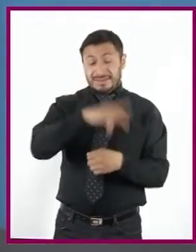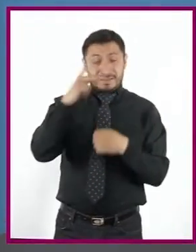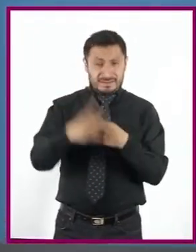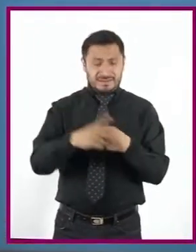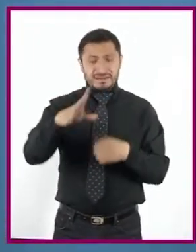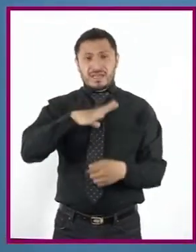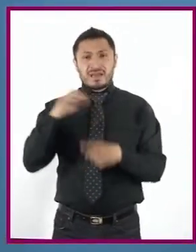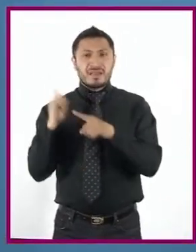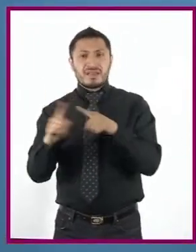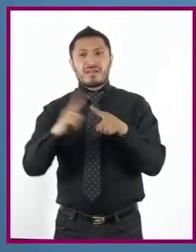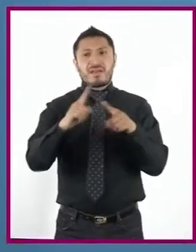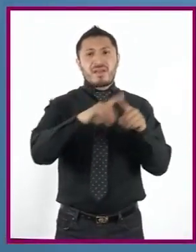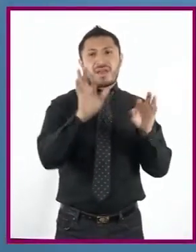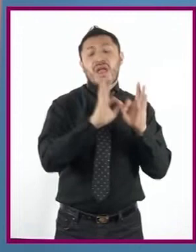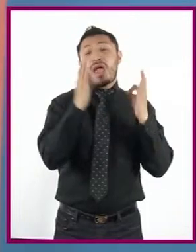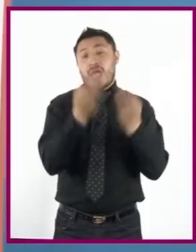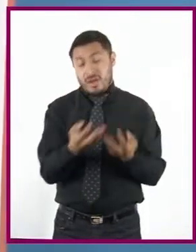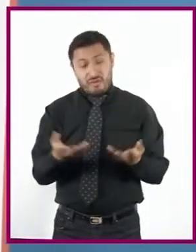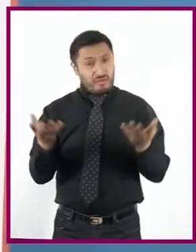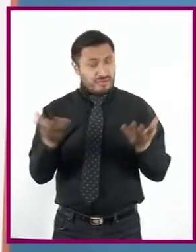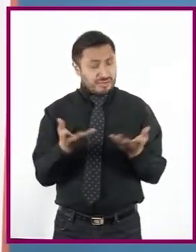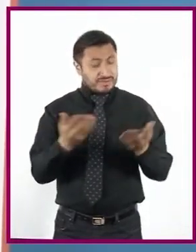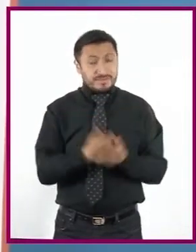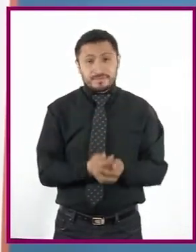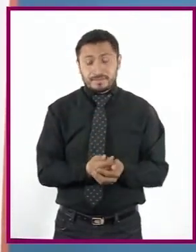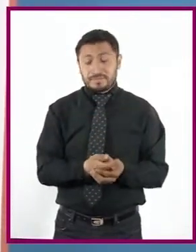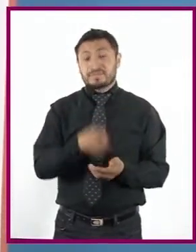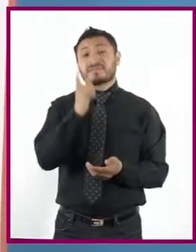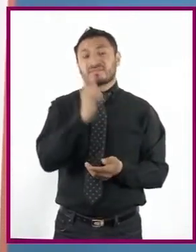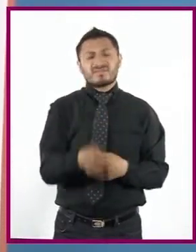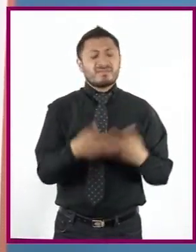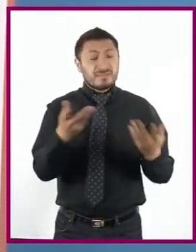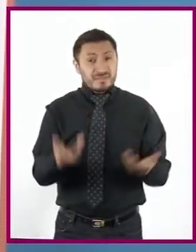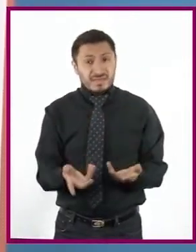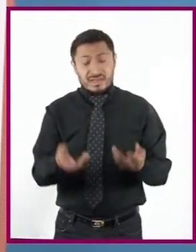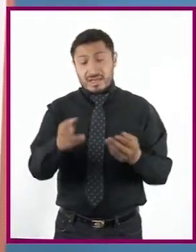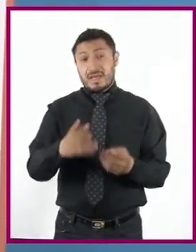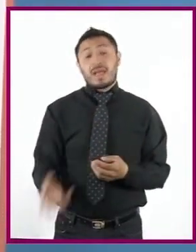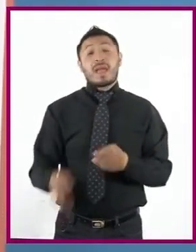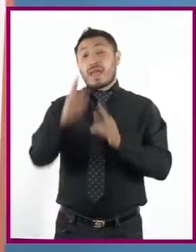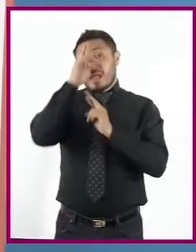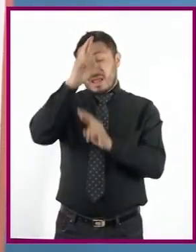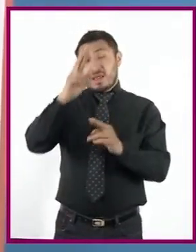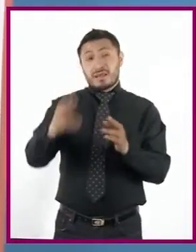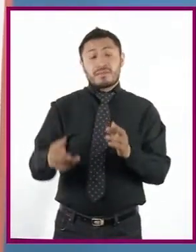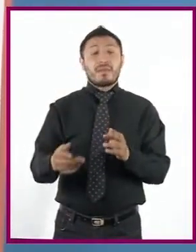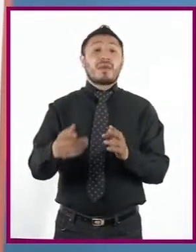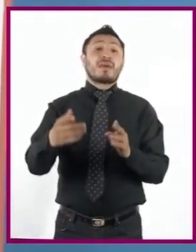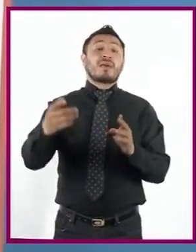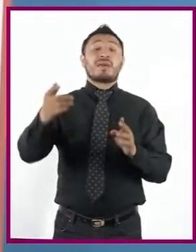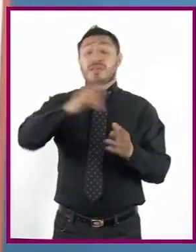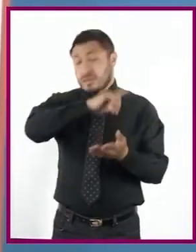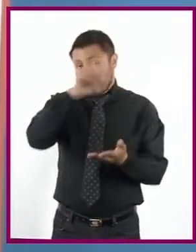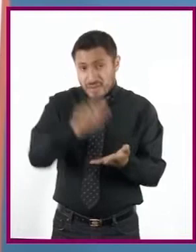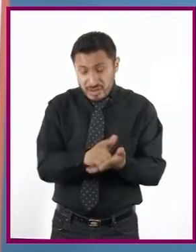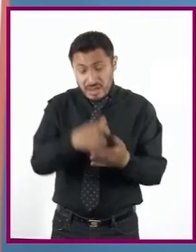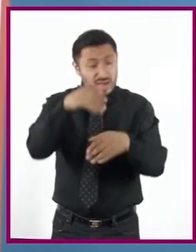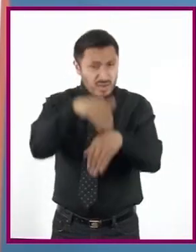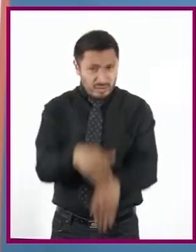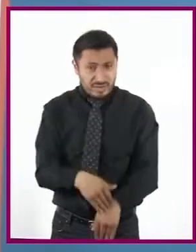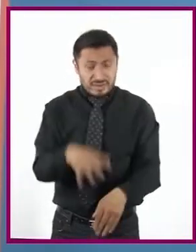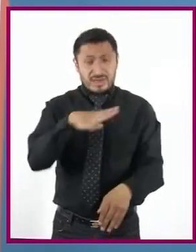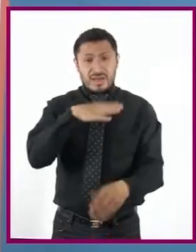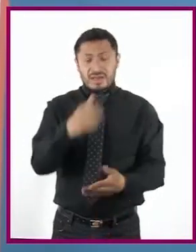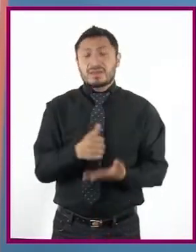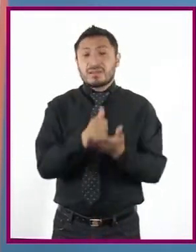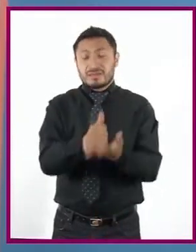diferentes mecanismos y procedimientos que, con apego a las leyes, contribuyen a la impartición de justicia,